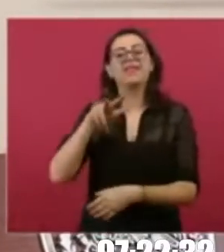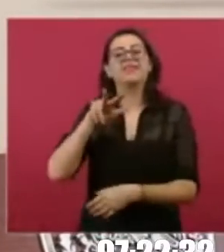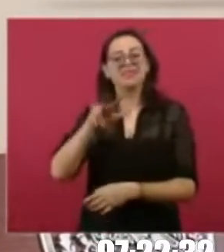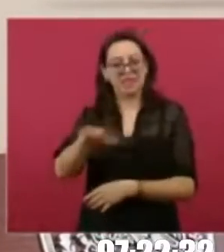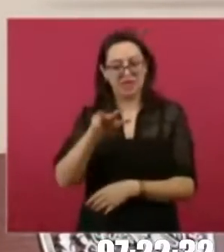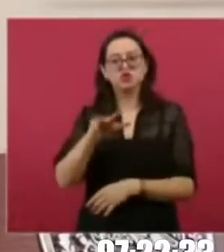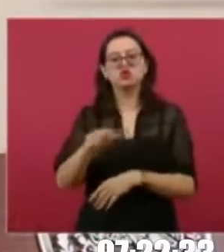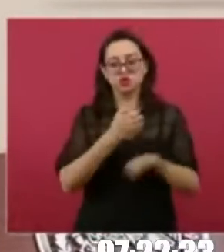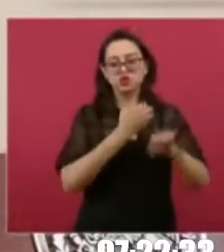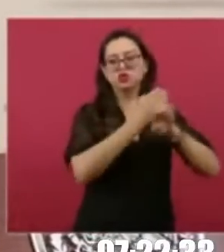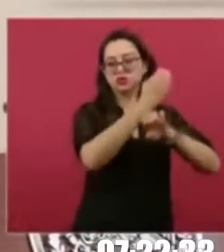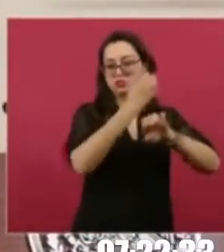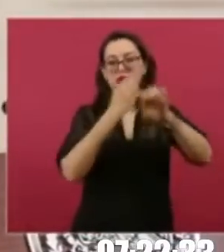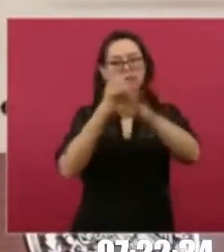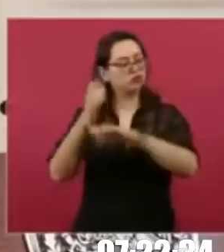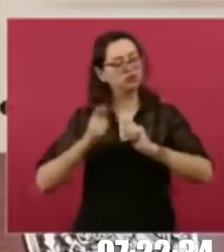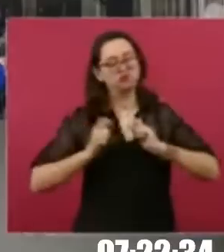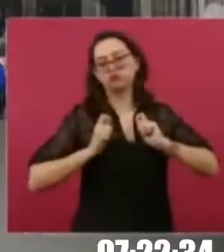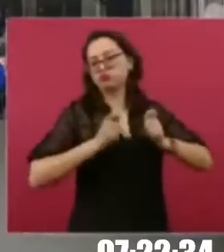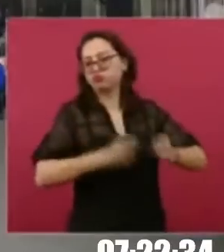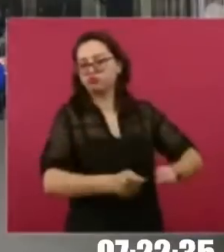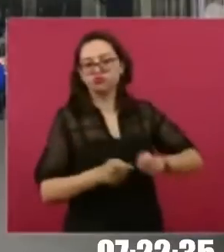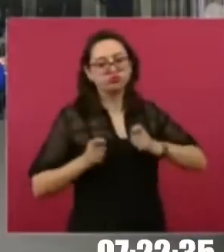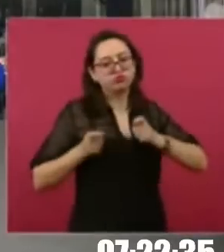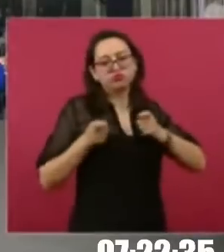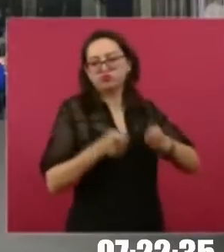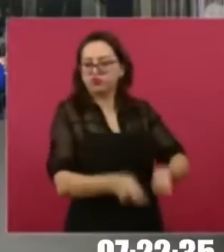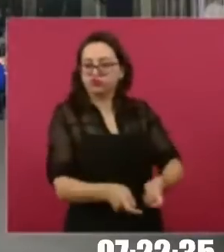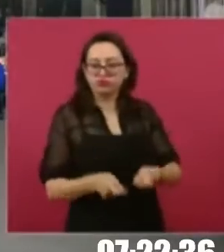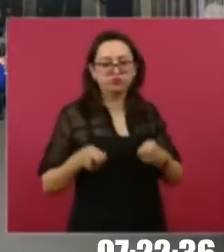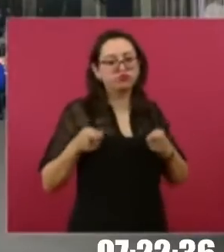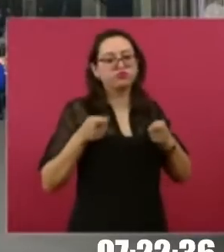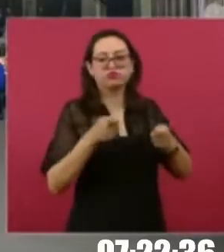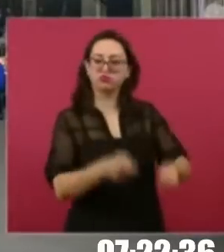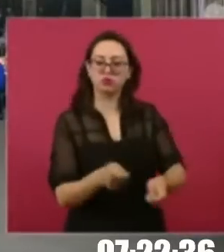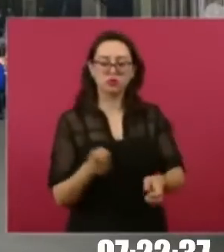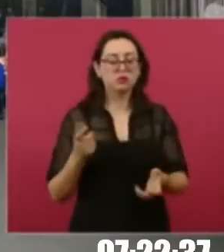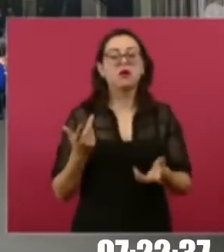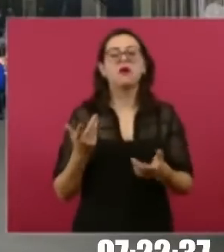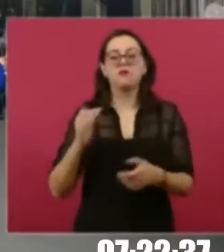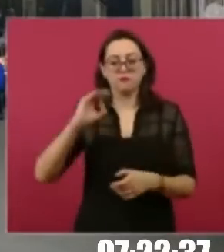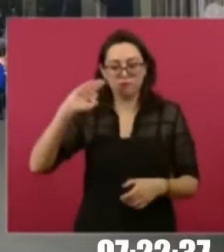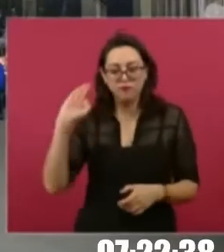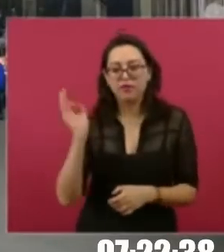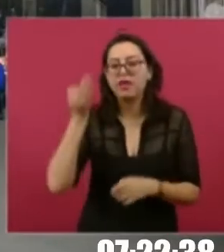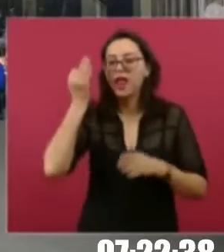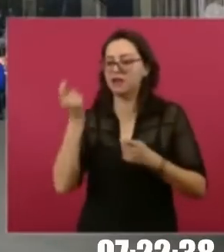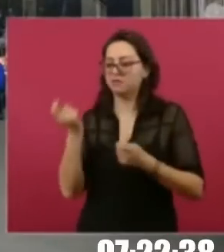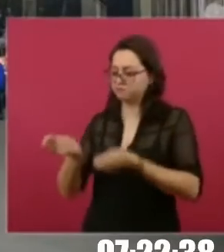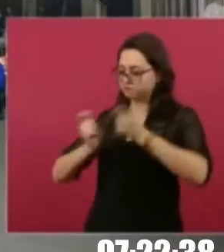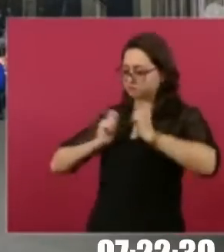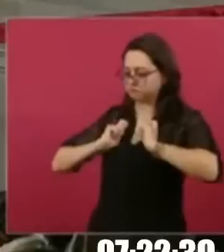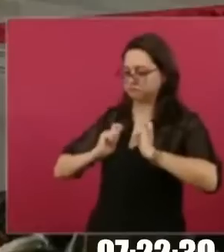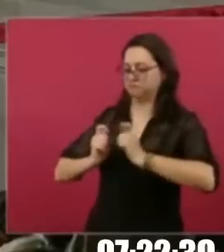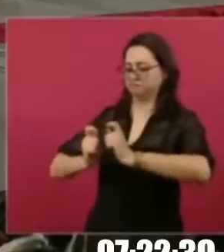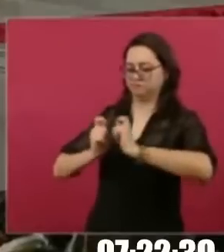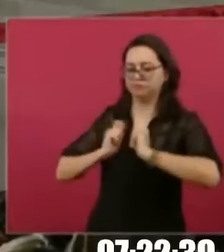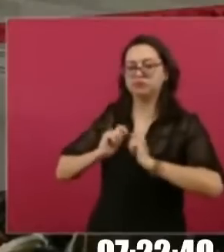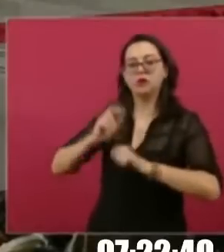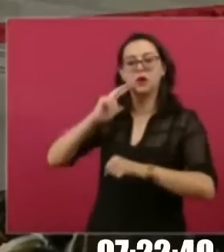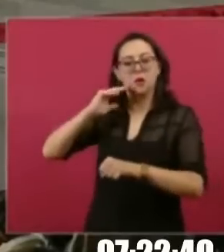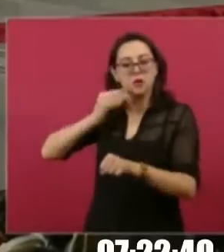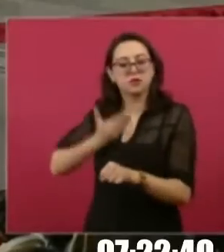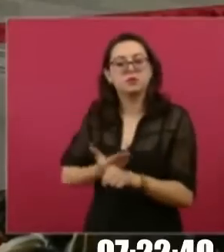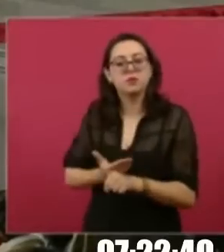hasta el día de hoy con esta firma de El convenio de